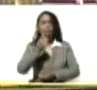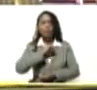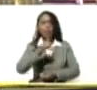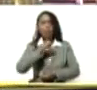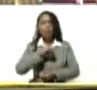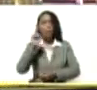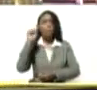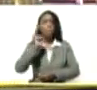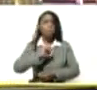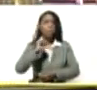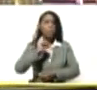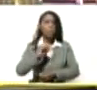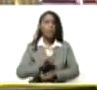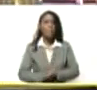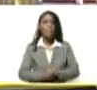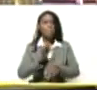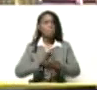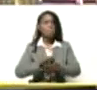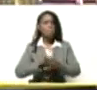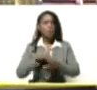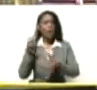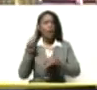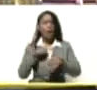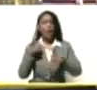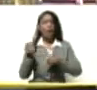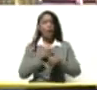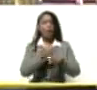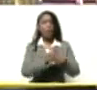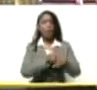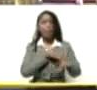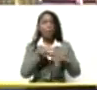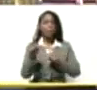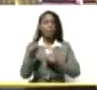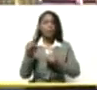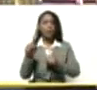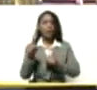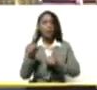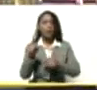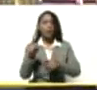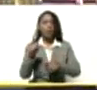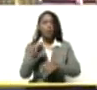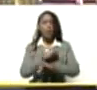Resistencia, sí, porque la agresión del imperialismo y la extrema derecha no cesará.